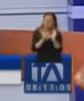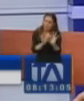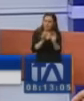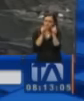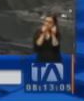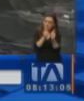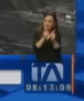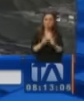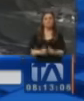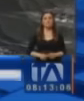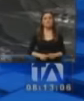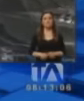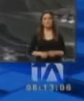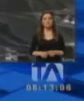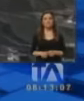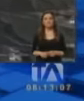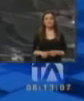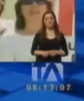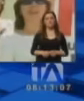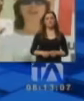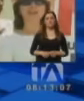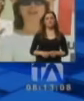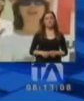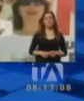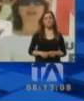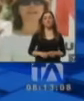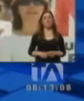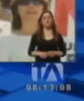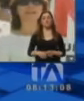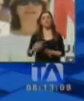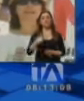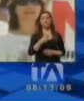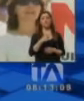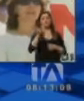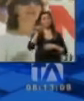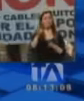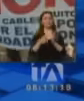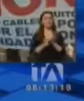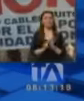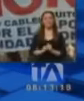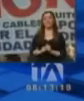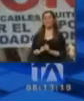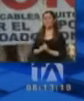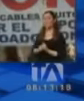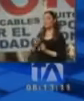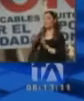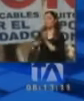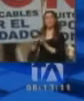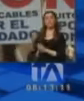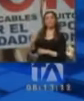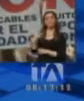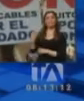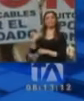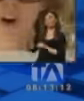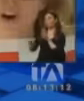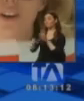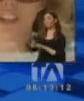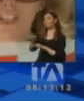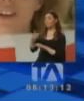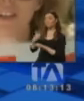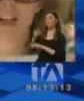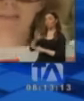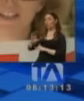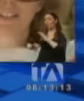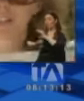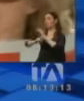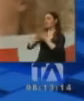Y yo creo que estamos en un punto en el que requerimos eso. Sí, lo que sí también se queja algunos de los moradores del